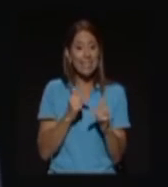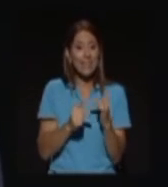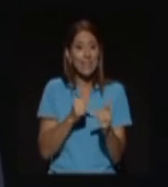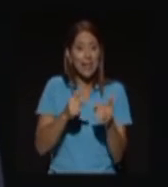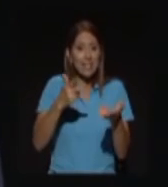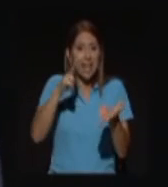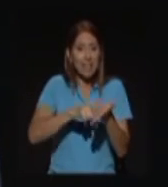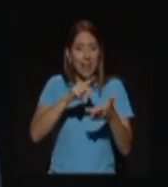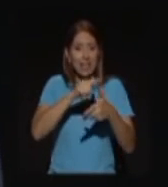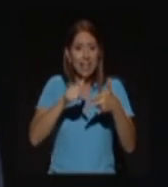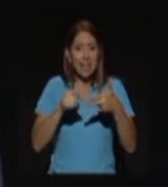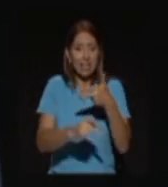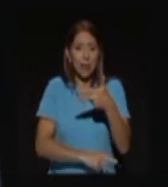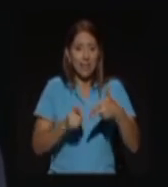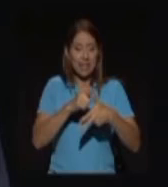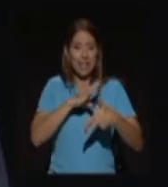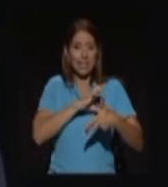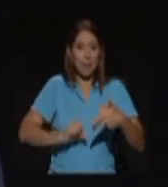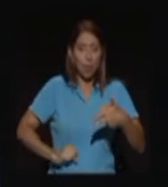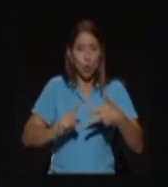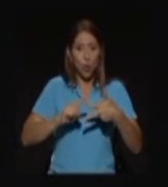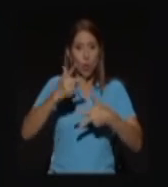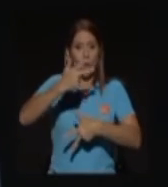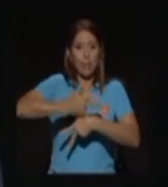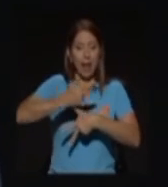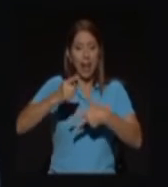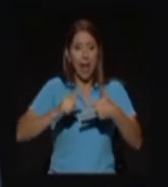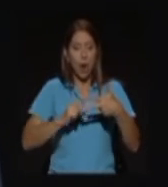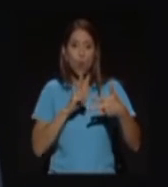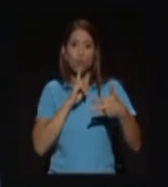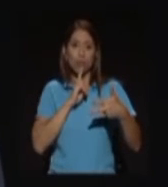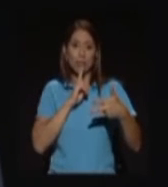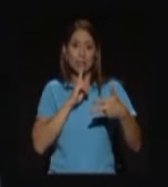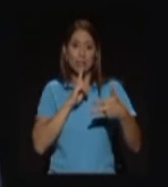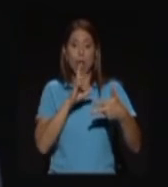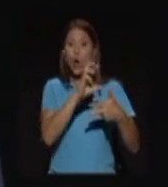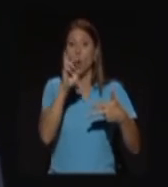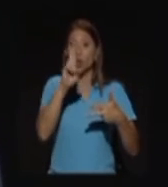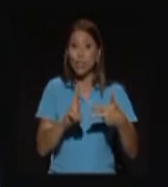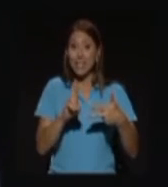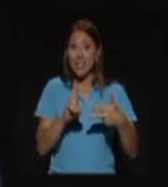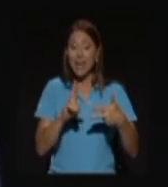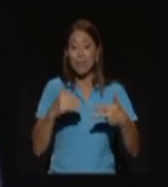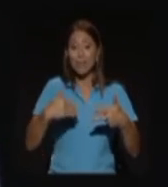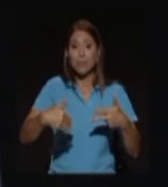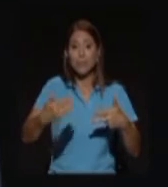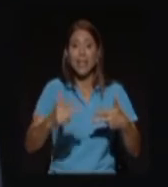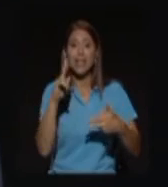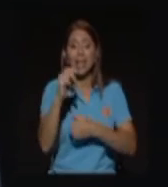El Salvador, Guatemala, Honduras. Costa Rica no lo ratifica hasta 3 años después de escrito el